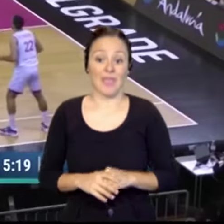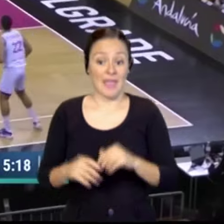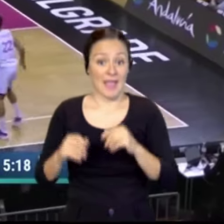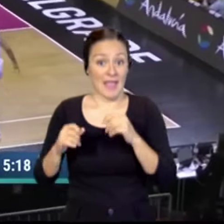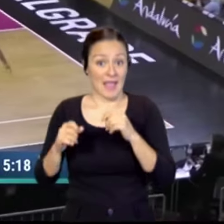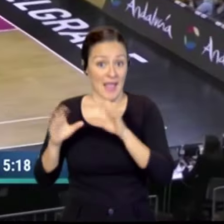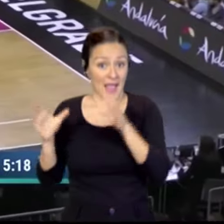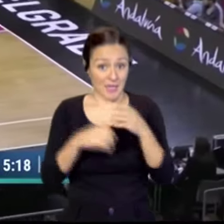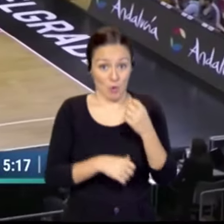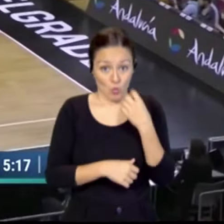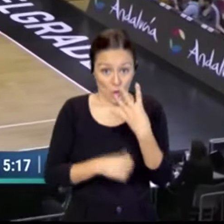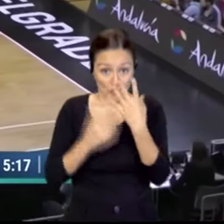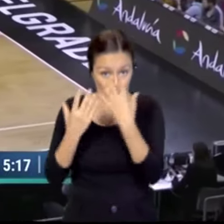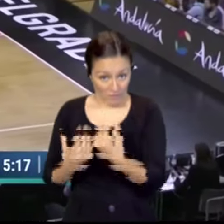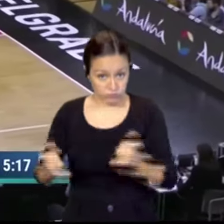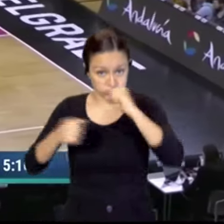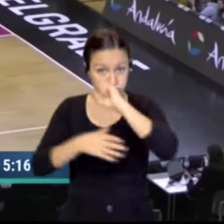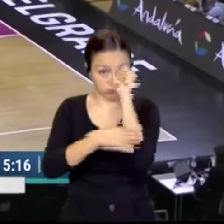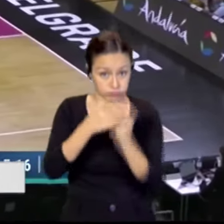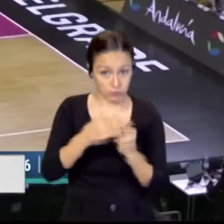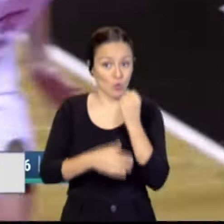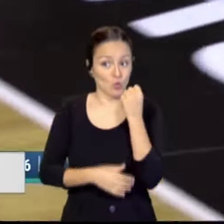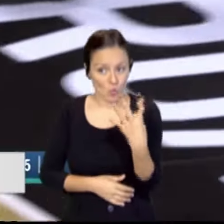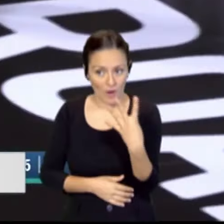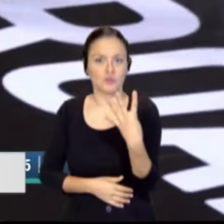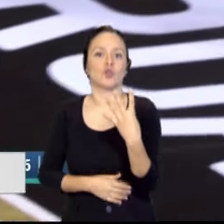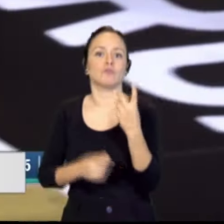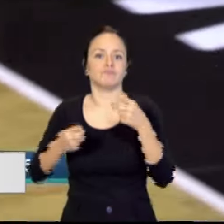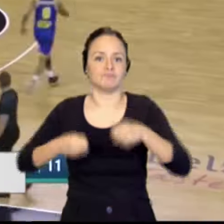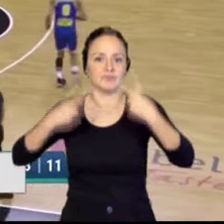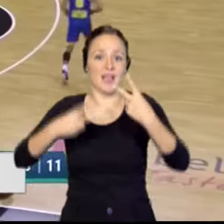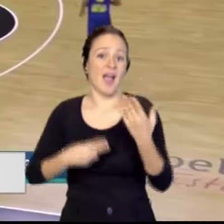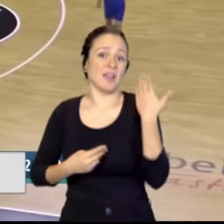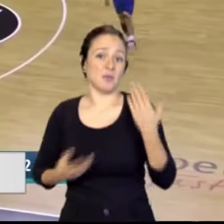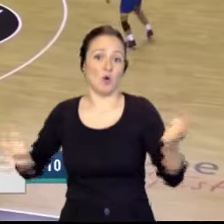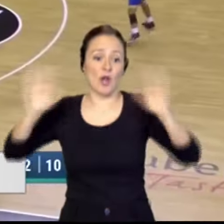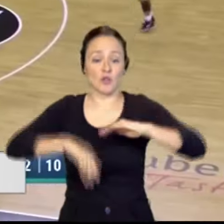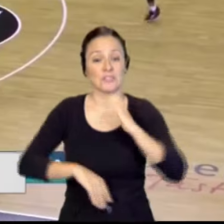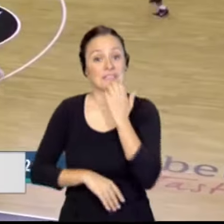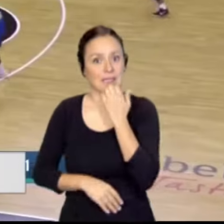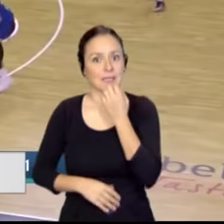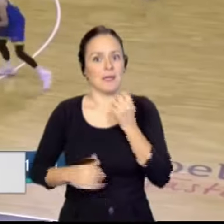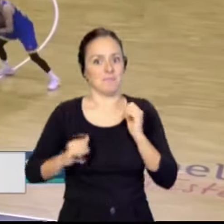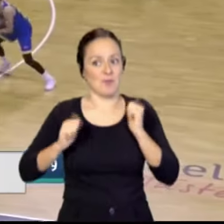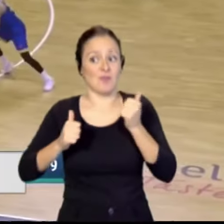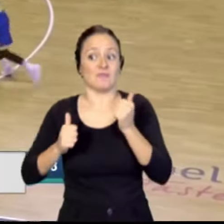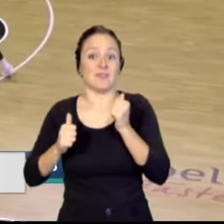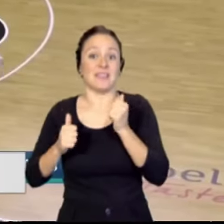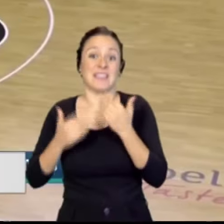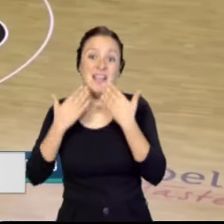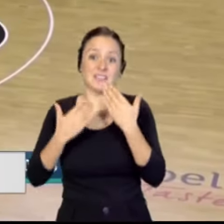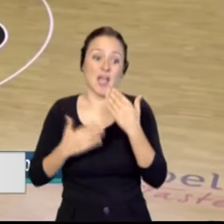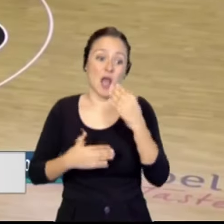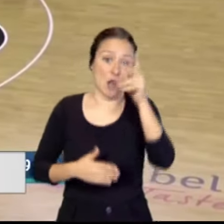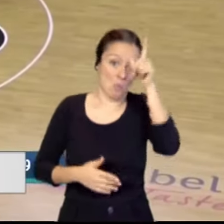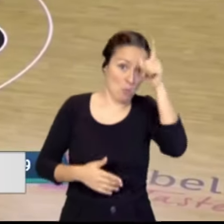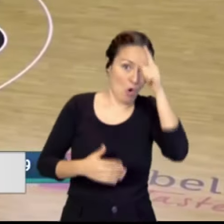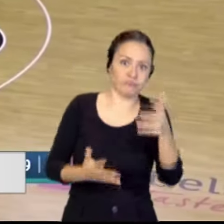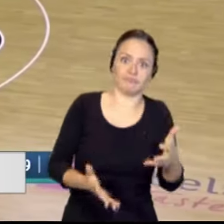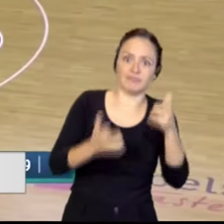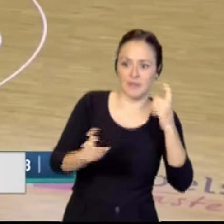que jugarán la final 4 ya hay tres clasificados anoche se metió el peristeri en esa final a cuatro tras superar al bong en el tercer partido